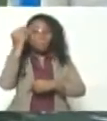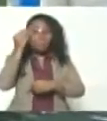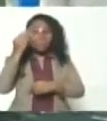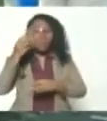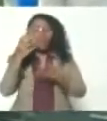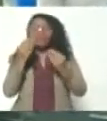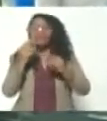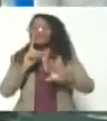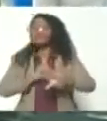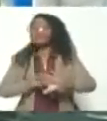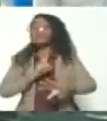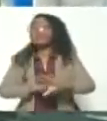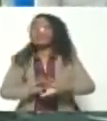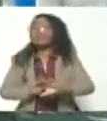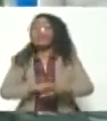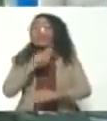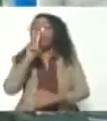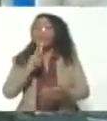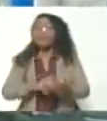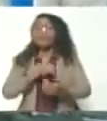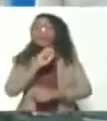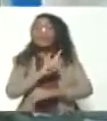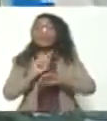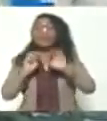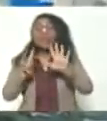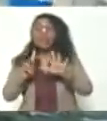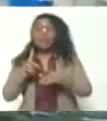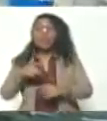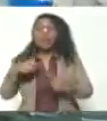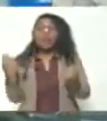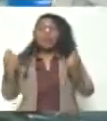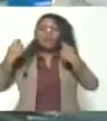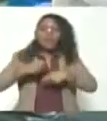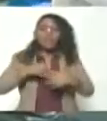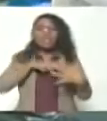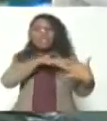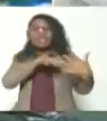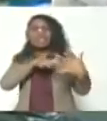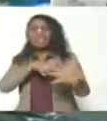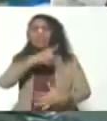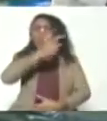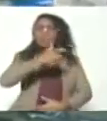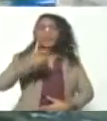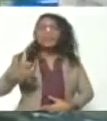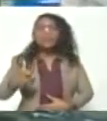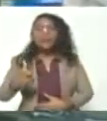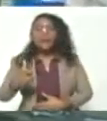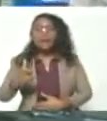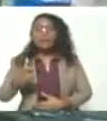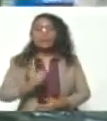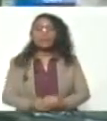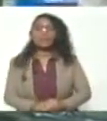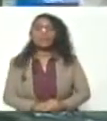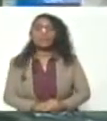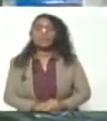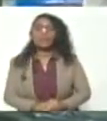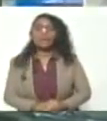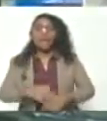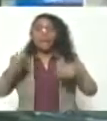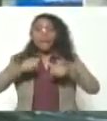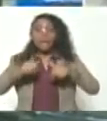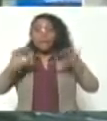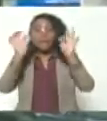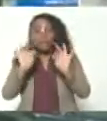mucho tiempo, desde el 2017, están apostando, una guerra civil entre venezolanos, en este caso